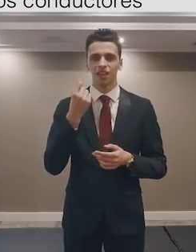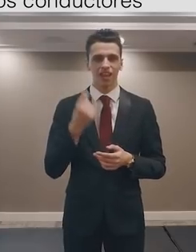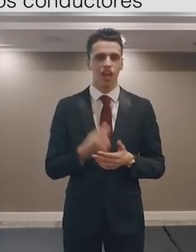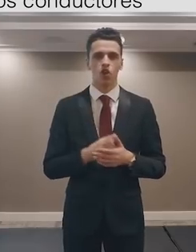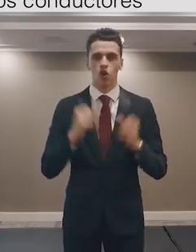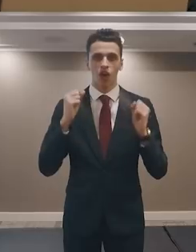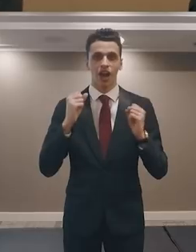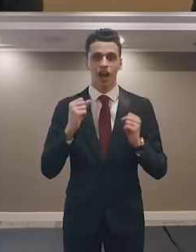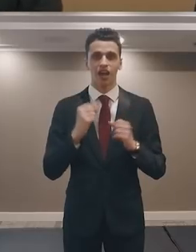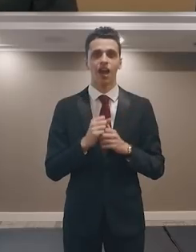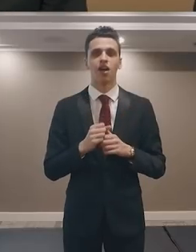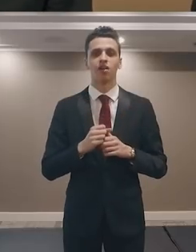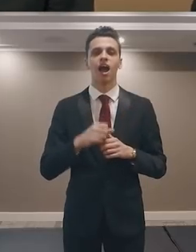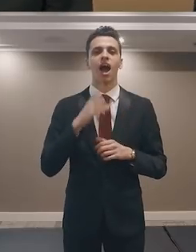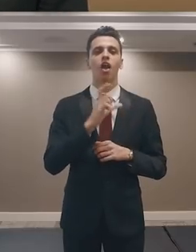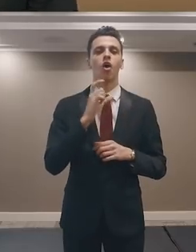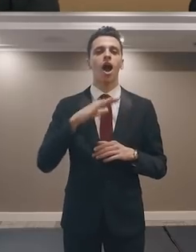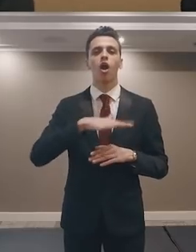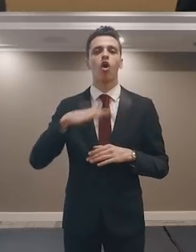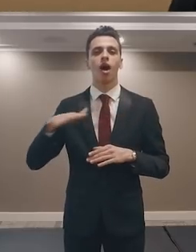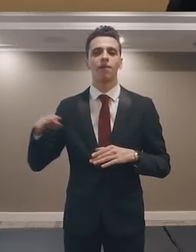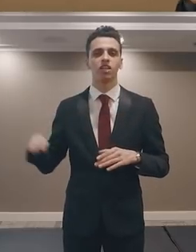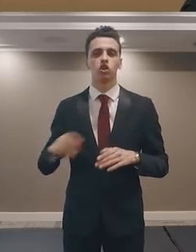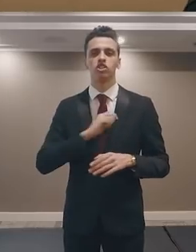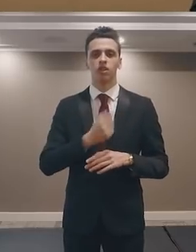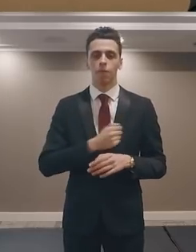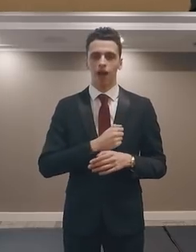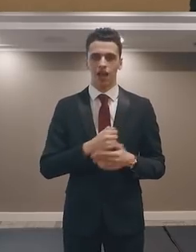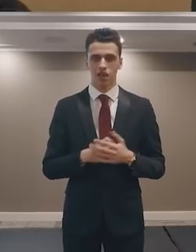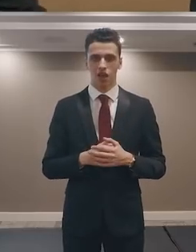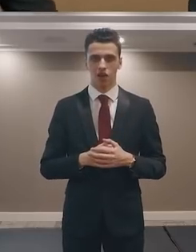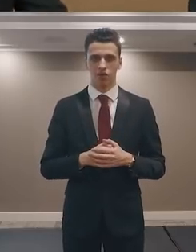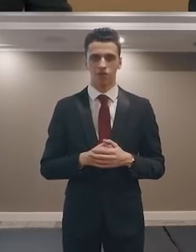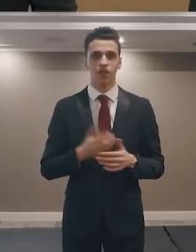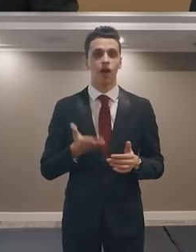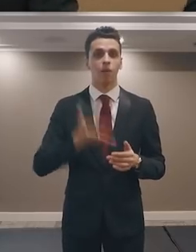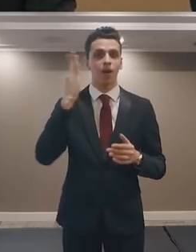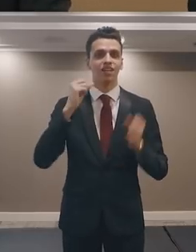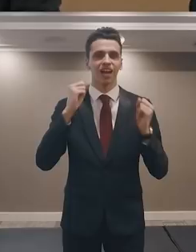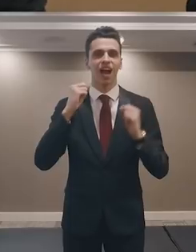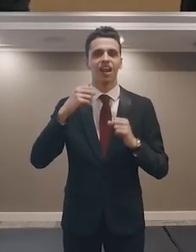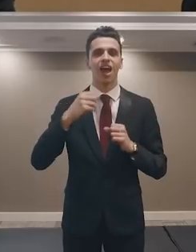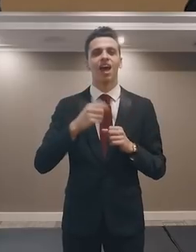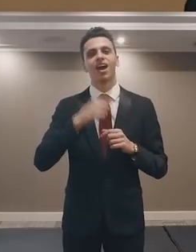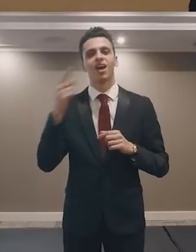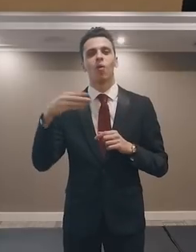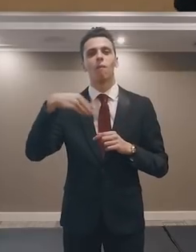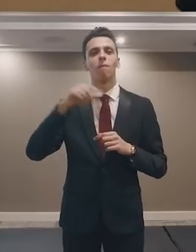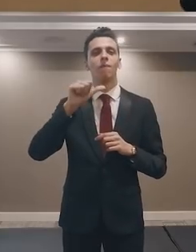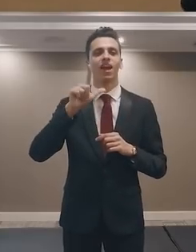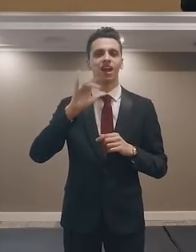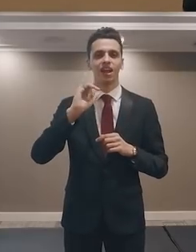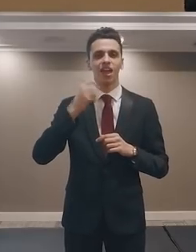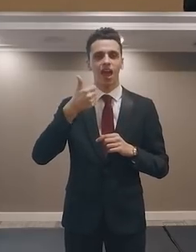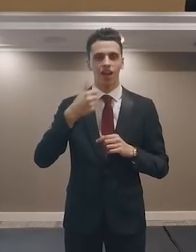de españa europa me atrevería a decir es la empresa que factura más en alojamientos que melià que hilton porque es una aplicación